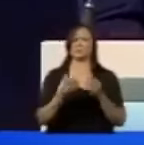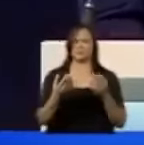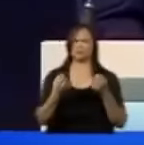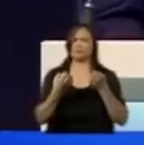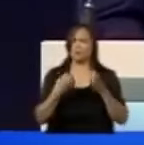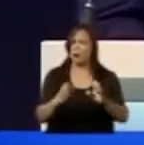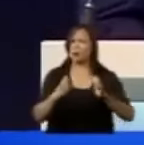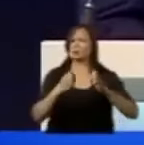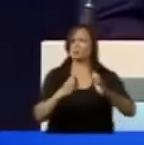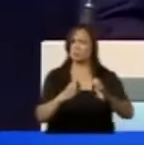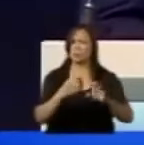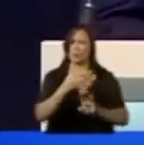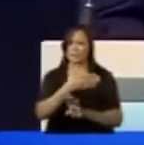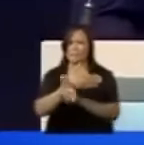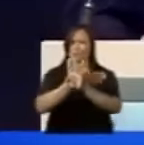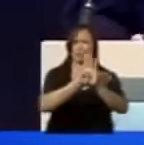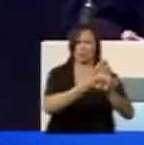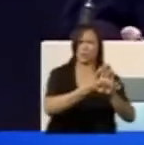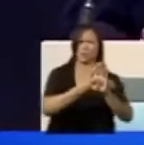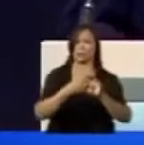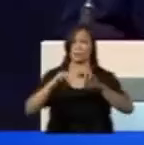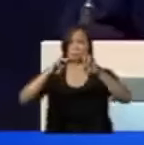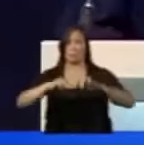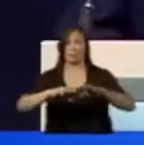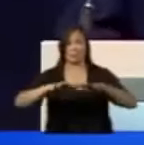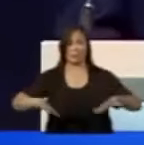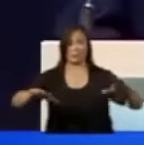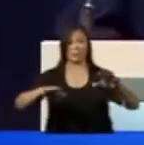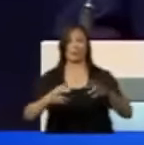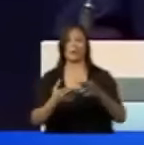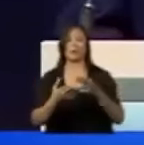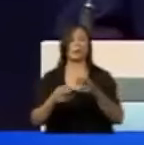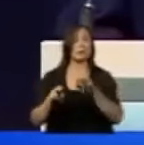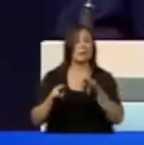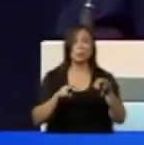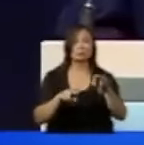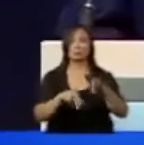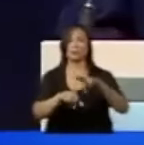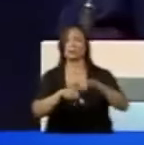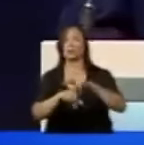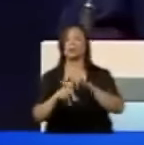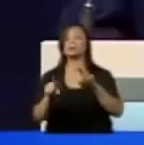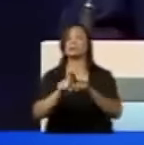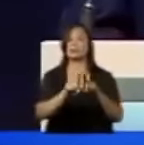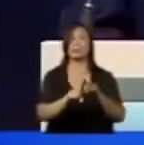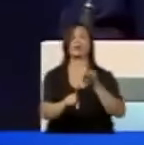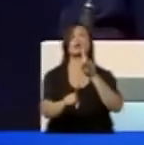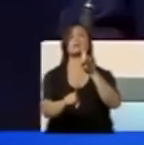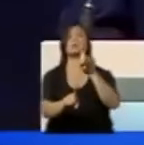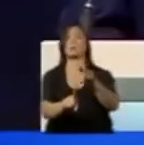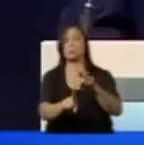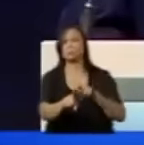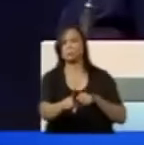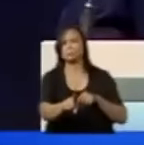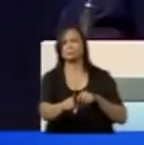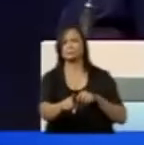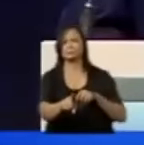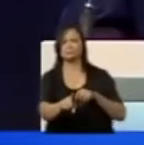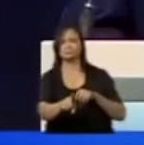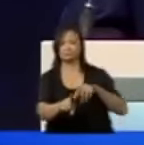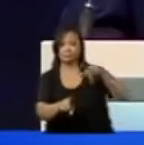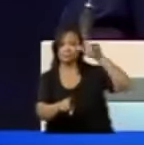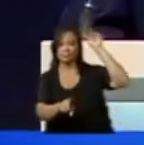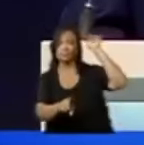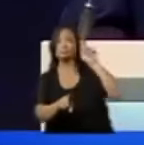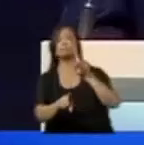necesitamos más esfuerzo para proteger nuestro medio ambiente y recursos naturales. A eso le agrego y le pregunto al